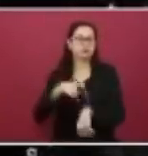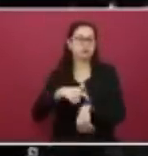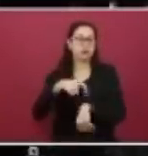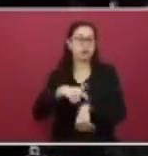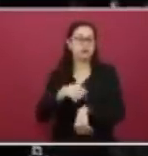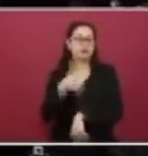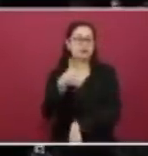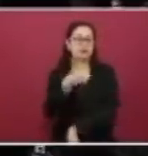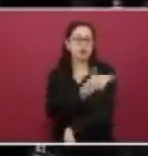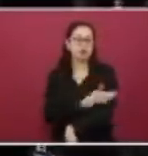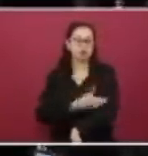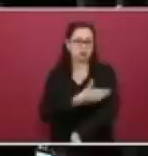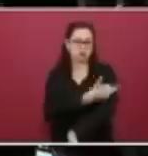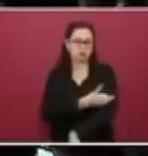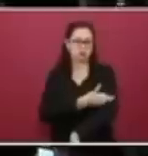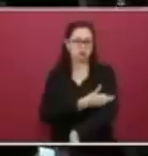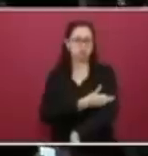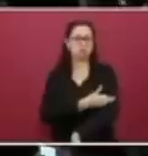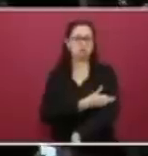de la tarde